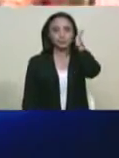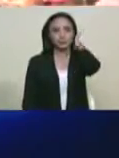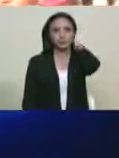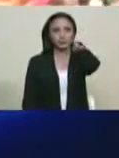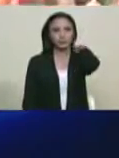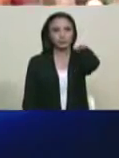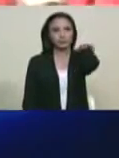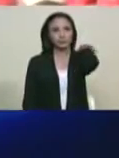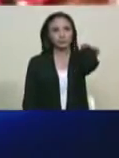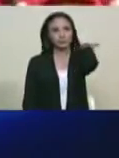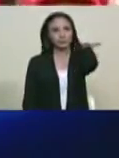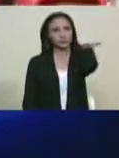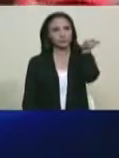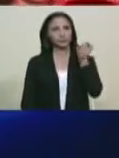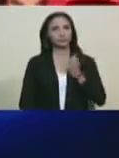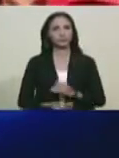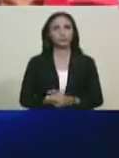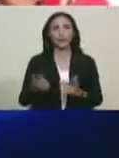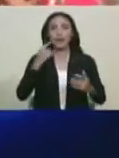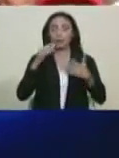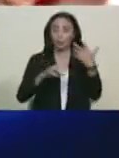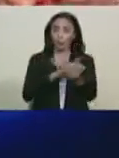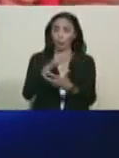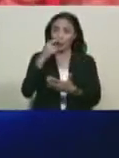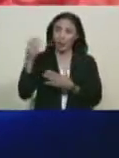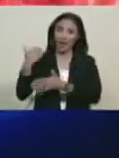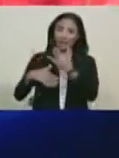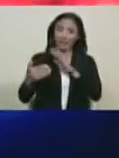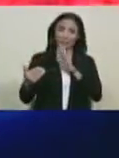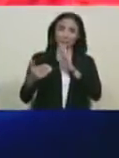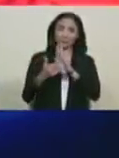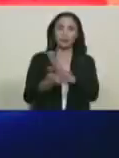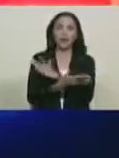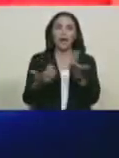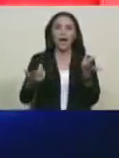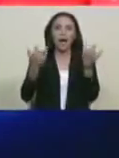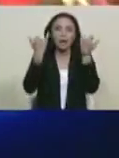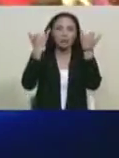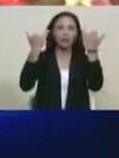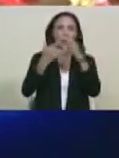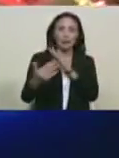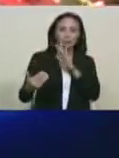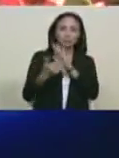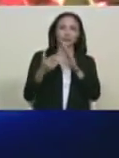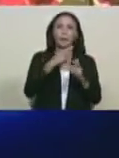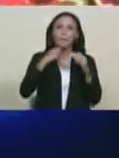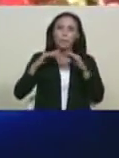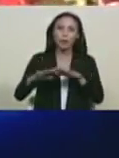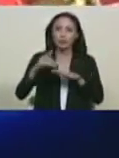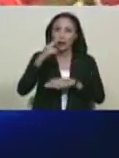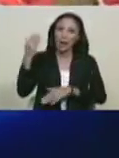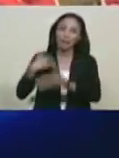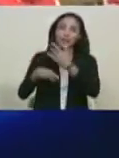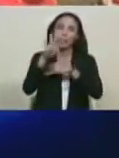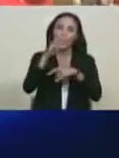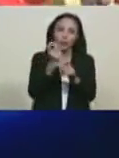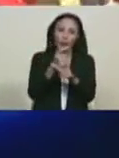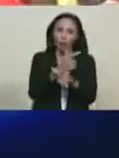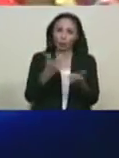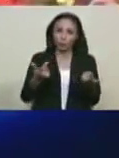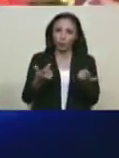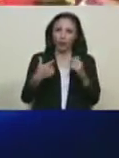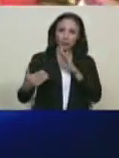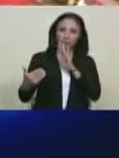horrendo que intentó cometer se con el magnicidio en grado de frustración del pasado 4 de agosto el pueblo